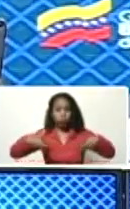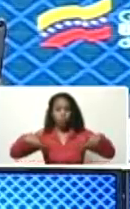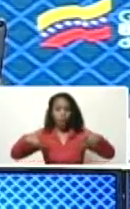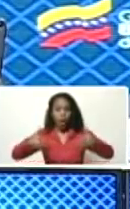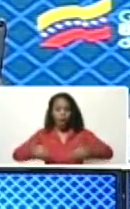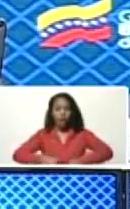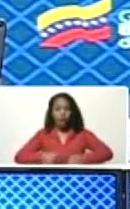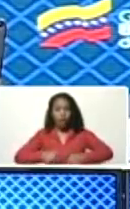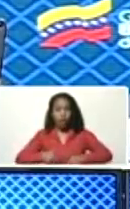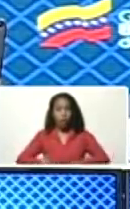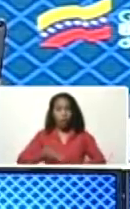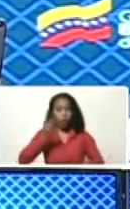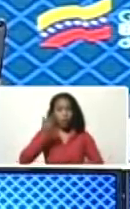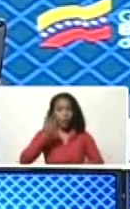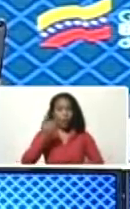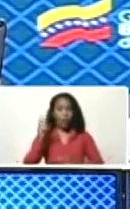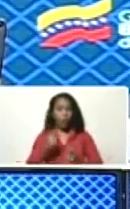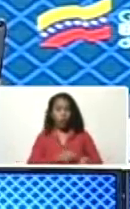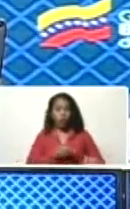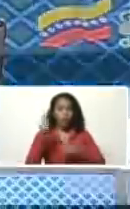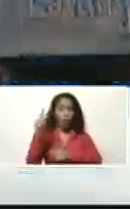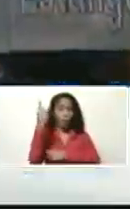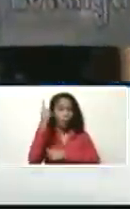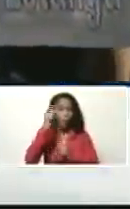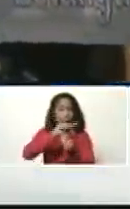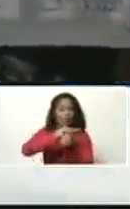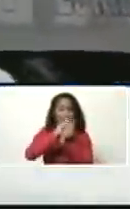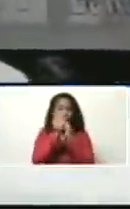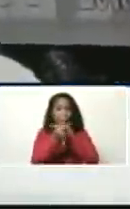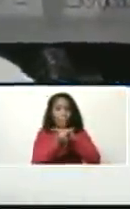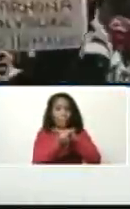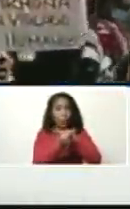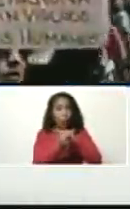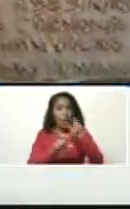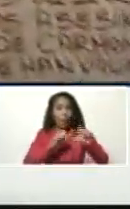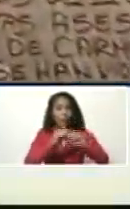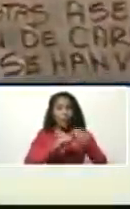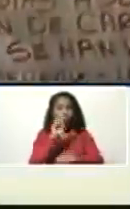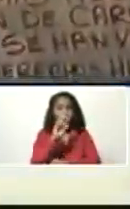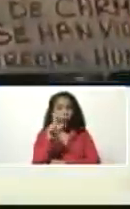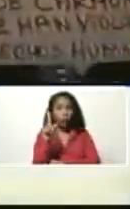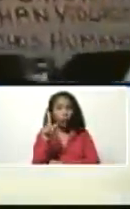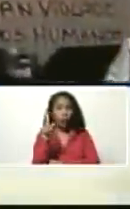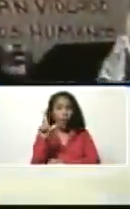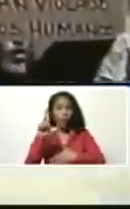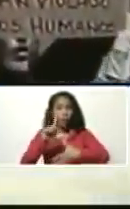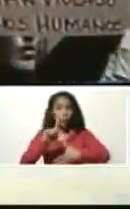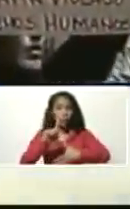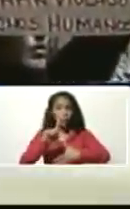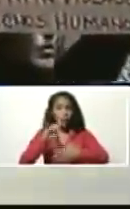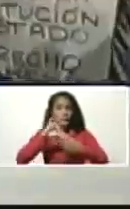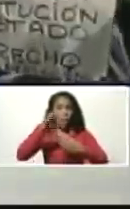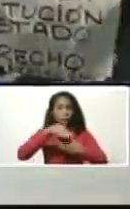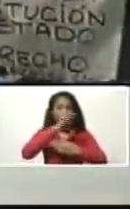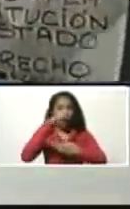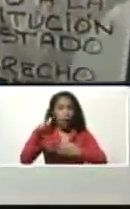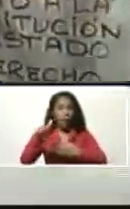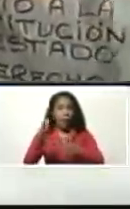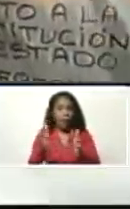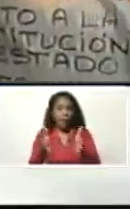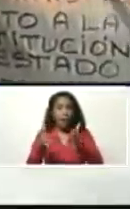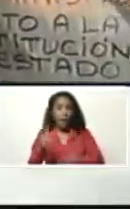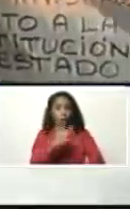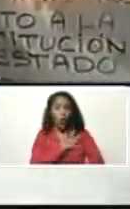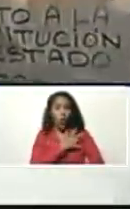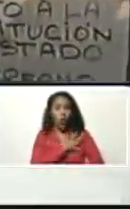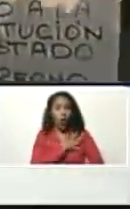maravillosas que nos llevaron a la primera ola de cambio en el siglo XXI en América Latina y el Caribe. Y ganó Lula,